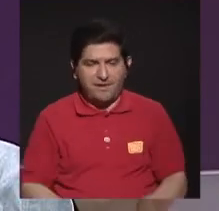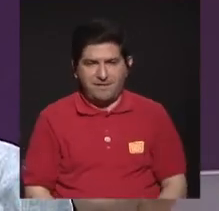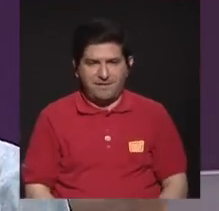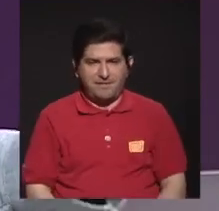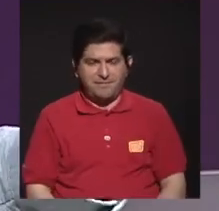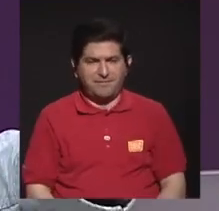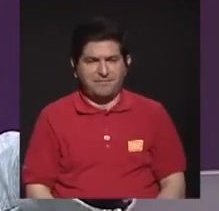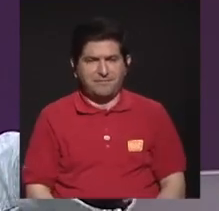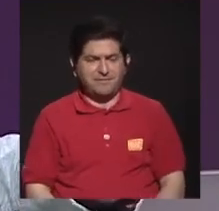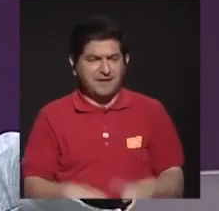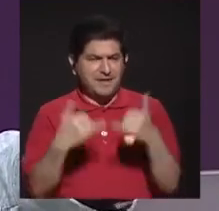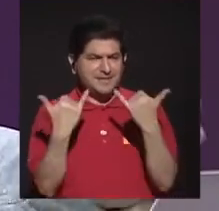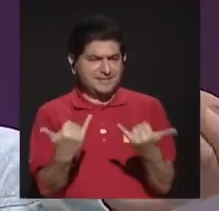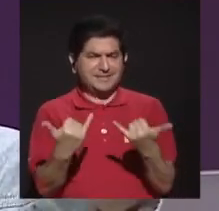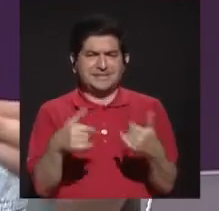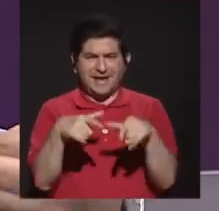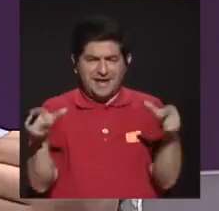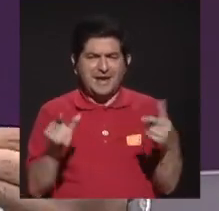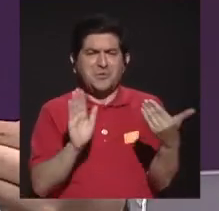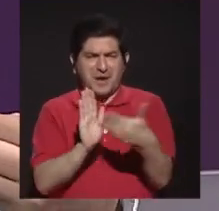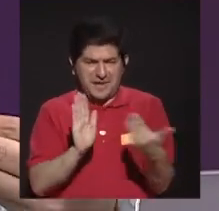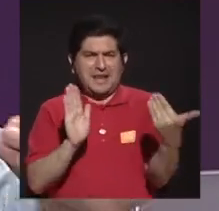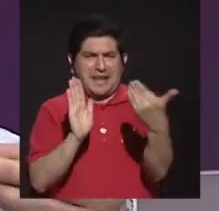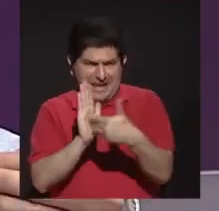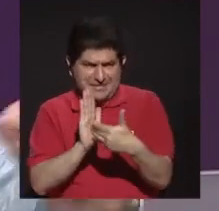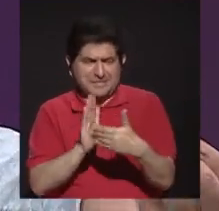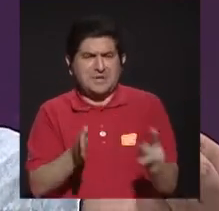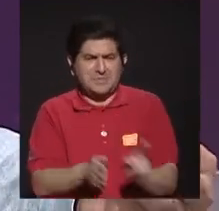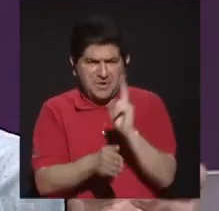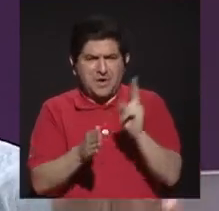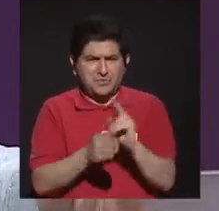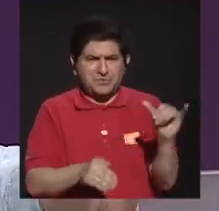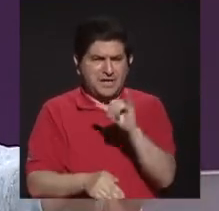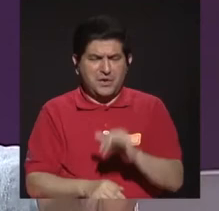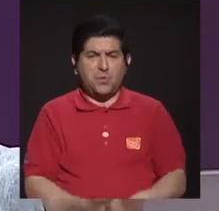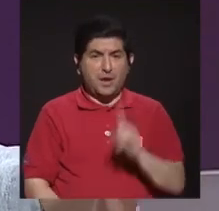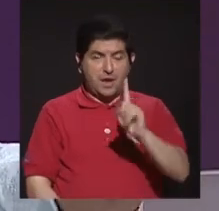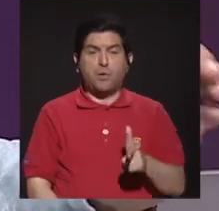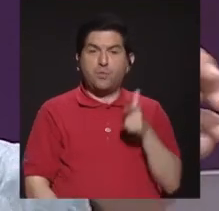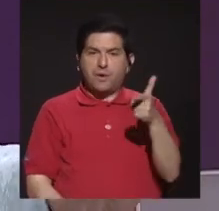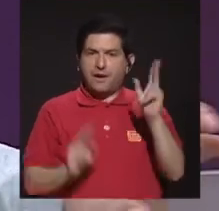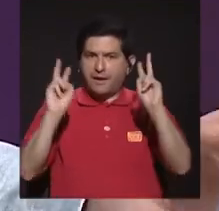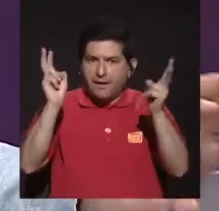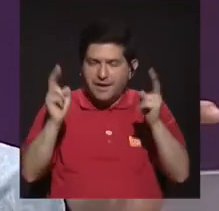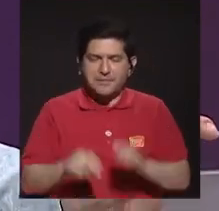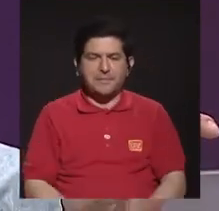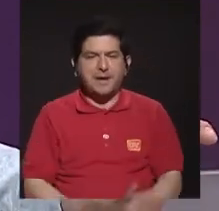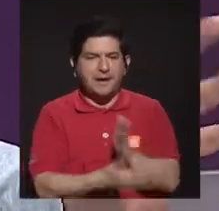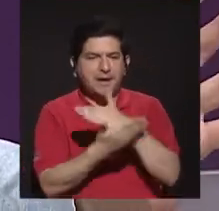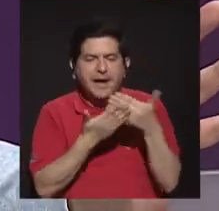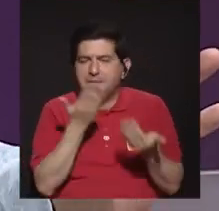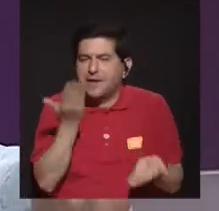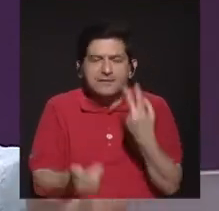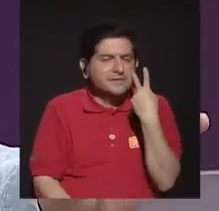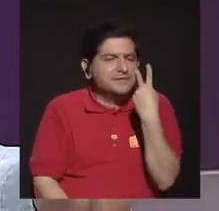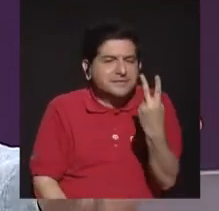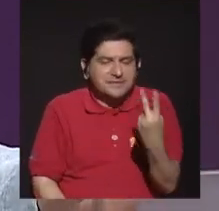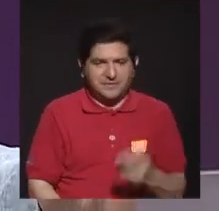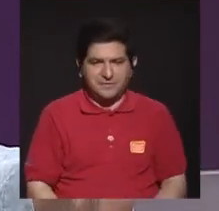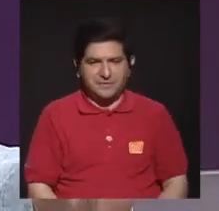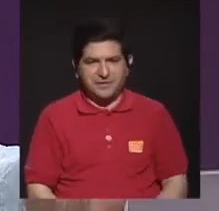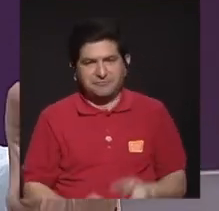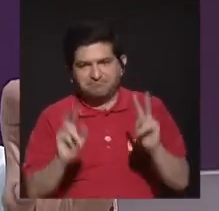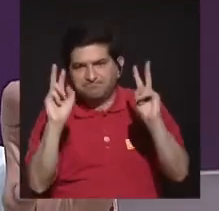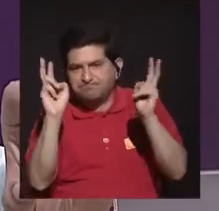que el lenguaje lastima y puede ser utilizado como arma, también hay puntos ciegos, por llamarlo de alguna